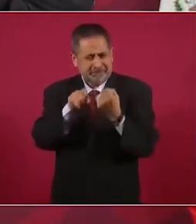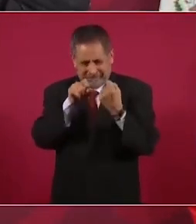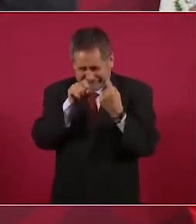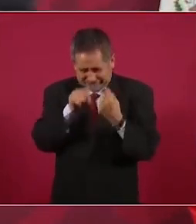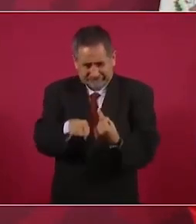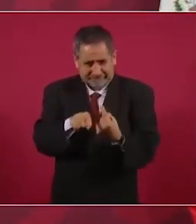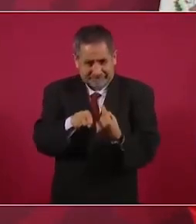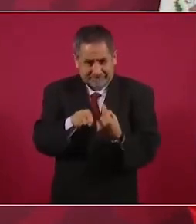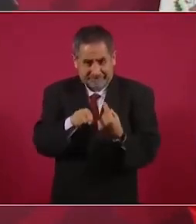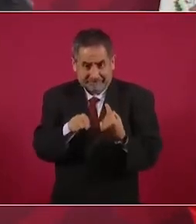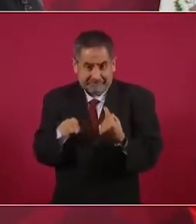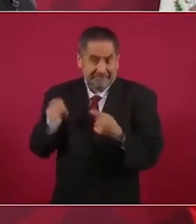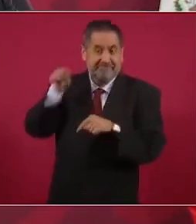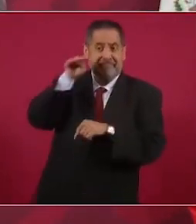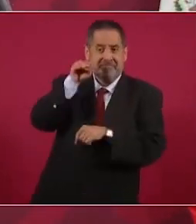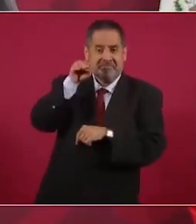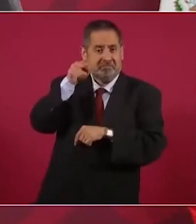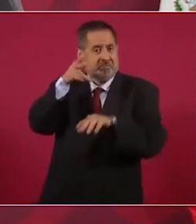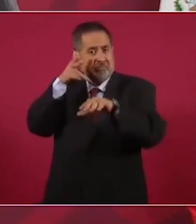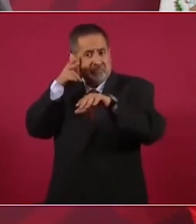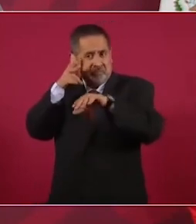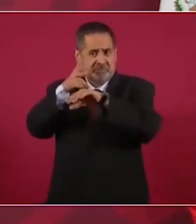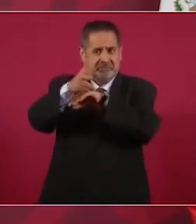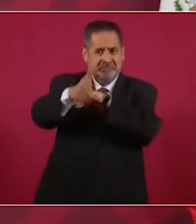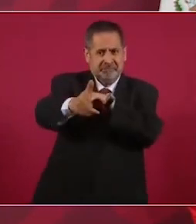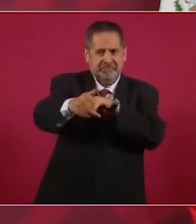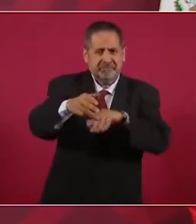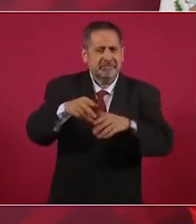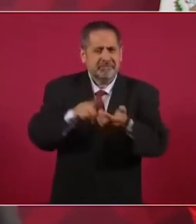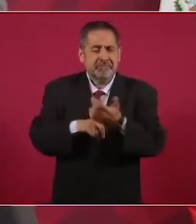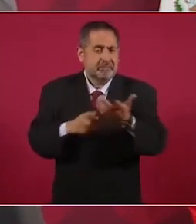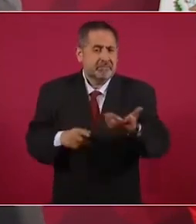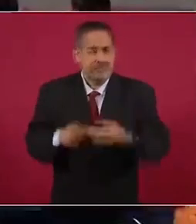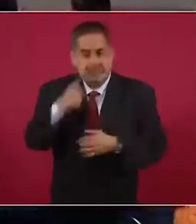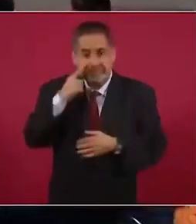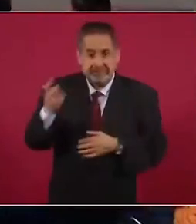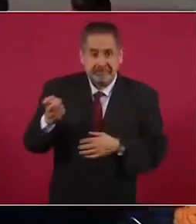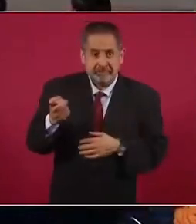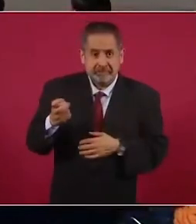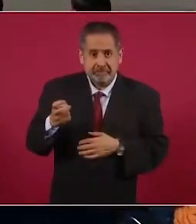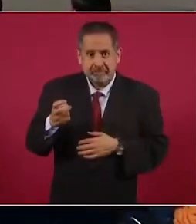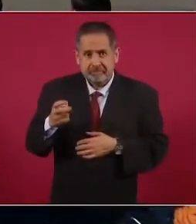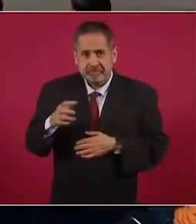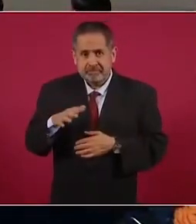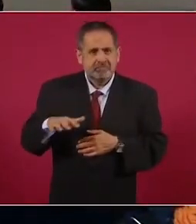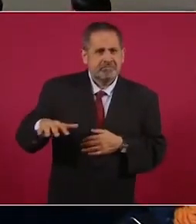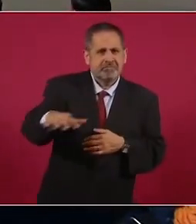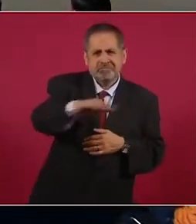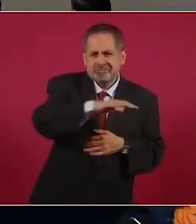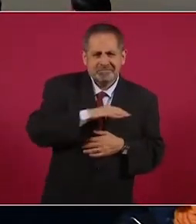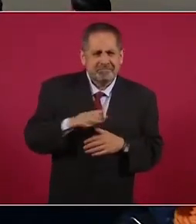ahí hacer segundo piso, y además se iba a tener este verde y aquel